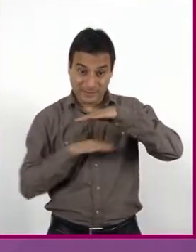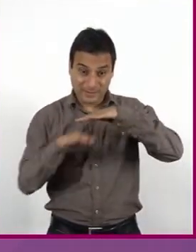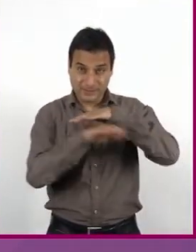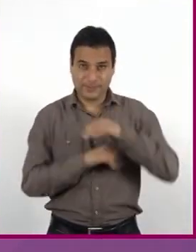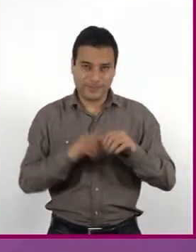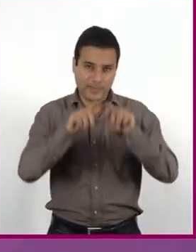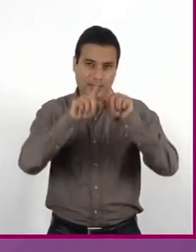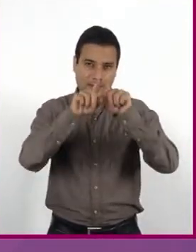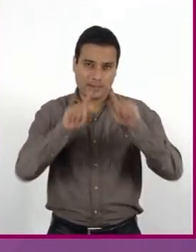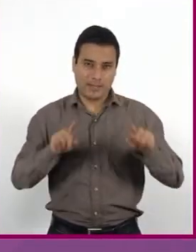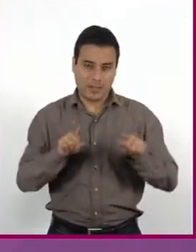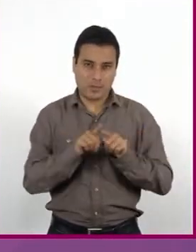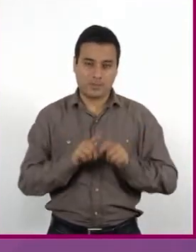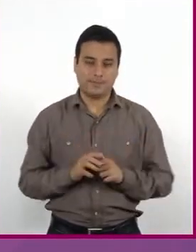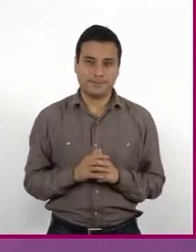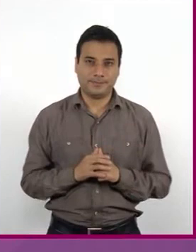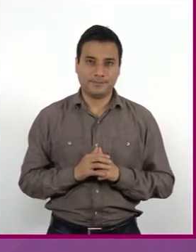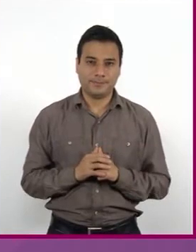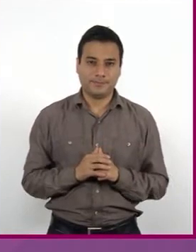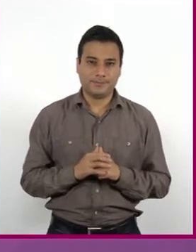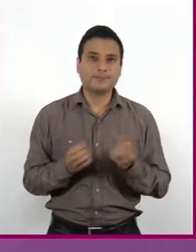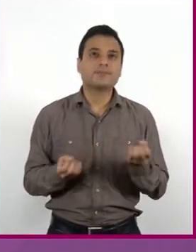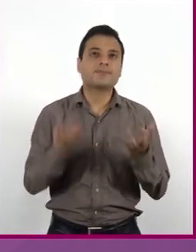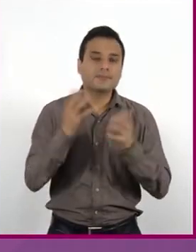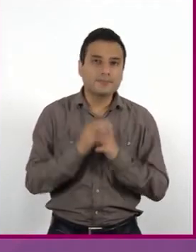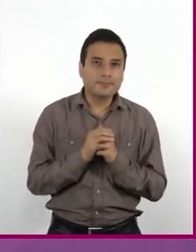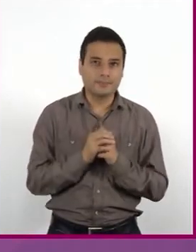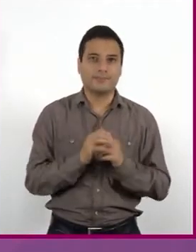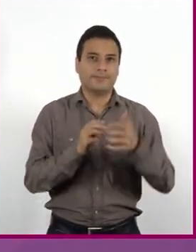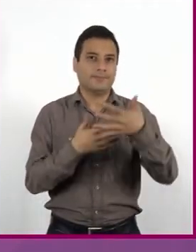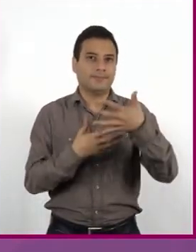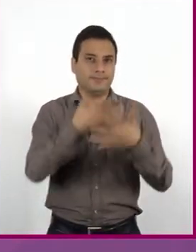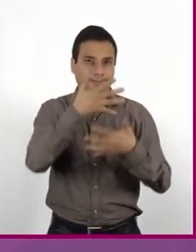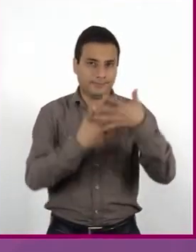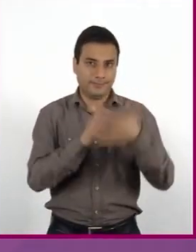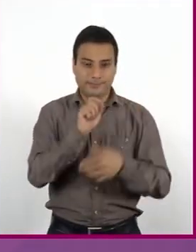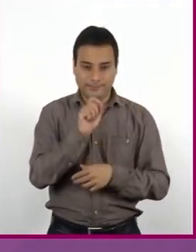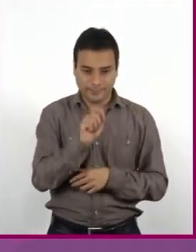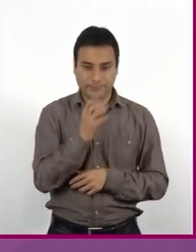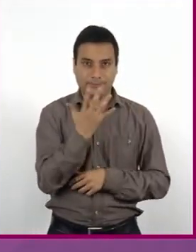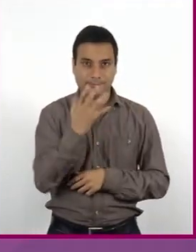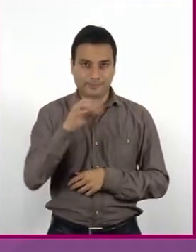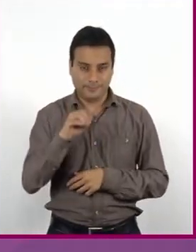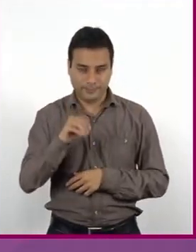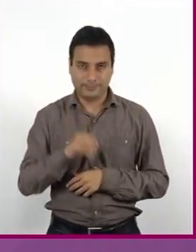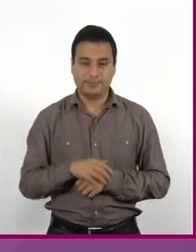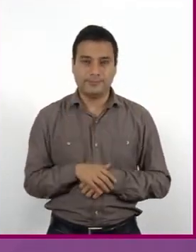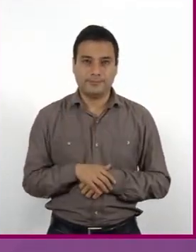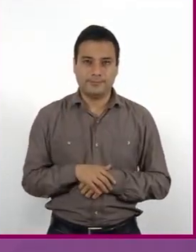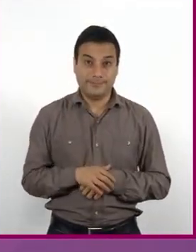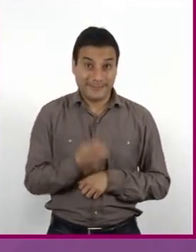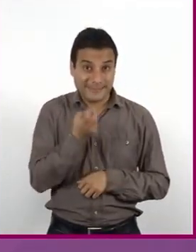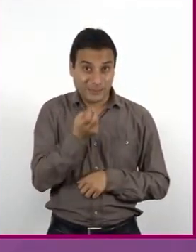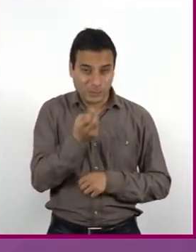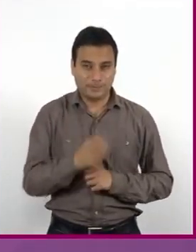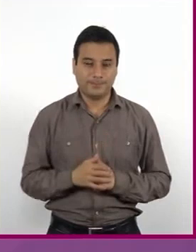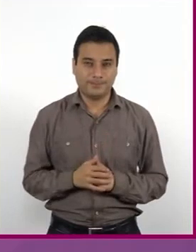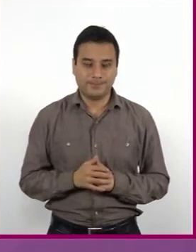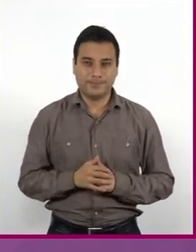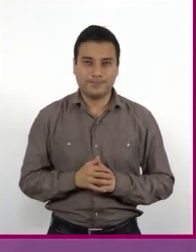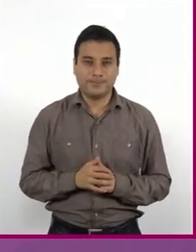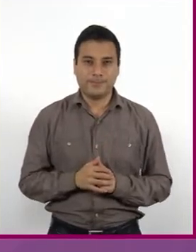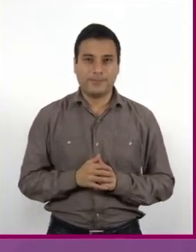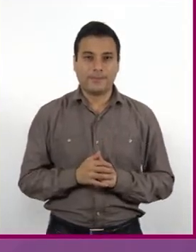es un triángulo equilátero que mide 15.5 centímetros de lado. Exacto, por